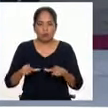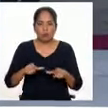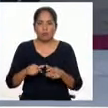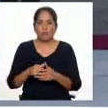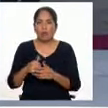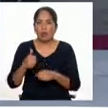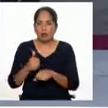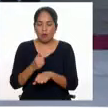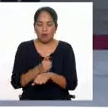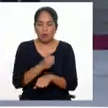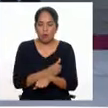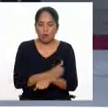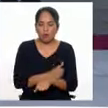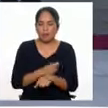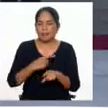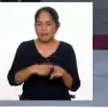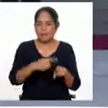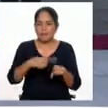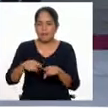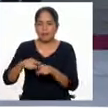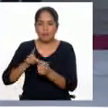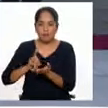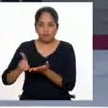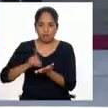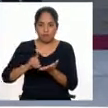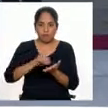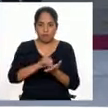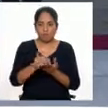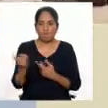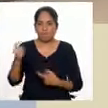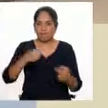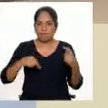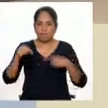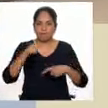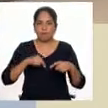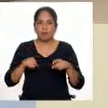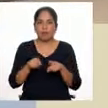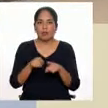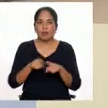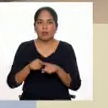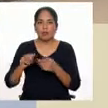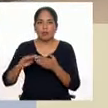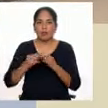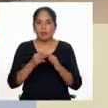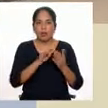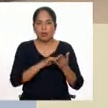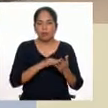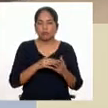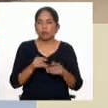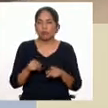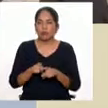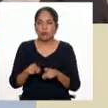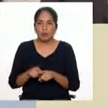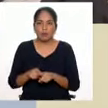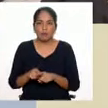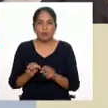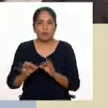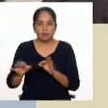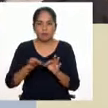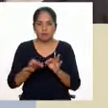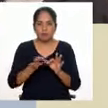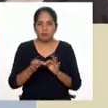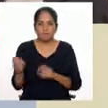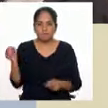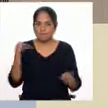alcaldes de los diferentes distritos y pueblos indígenas como nativos de toda la